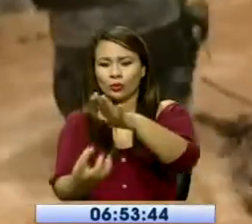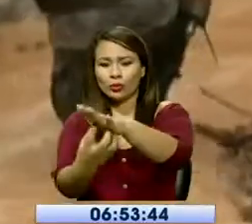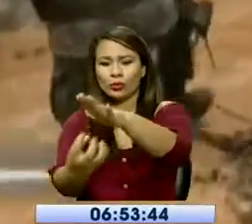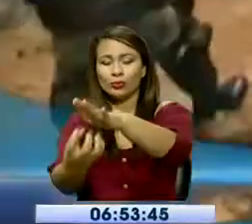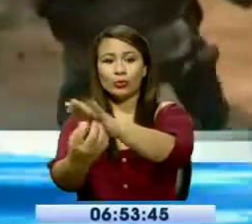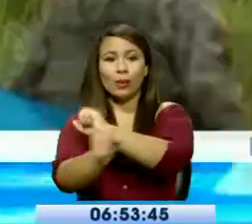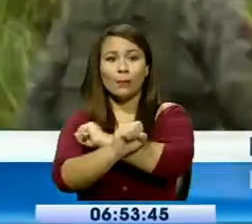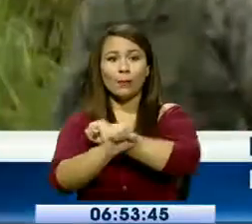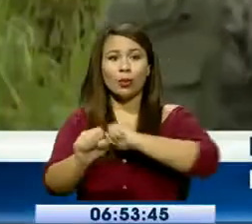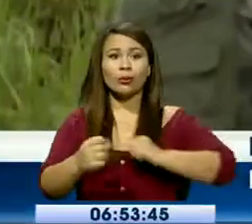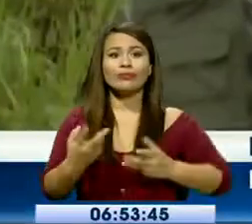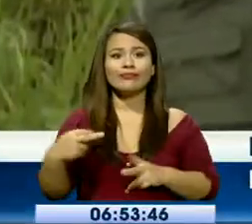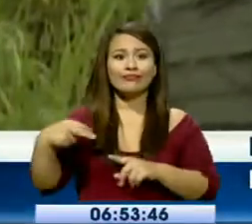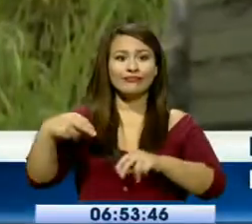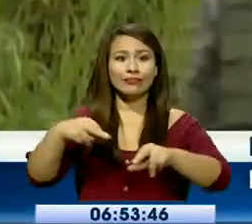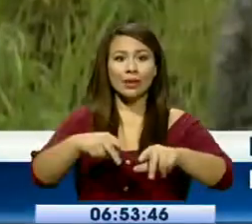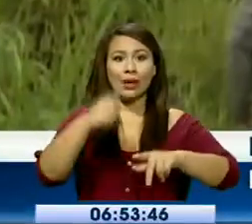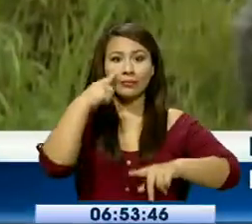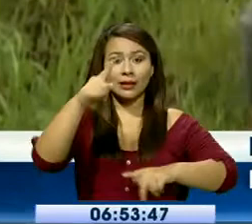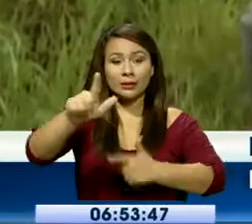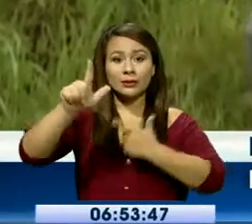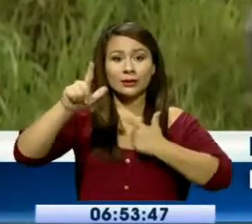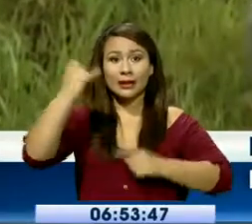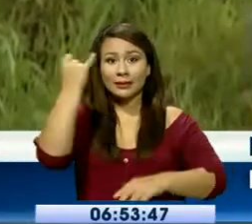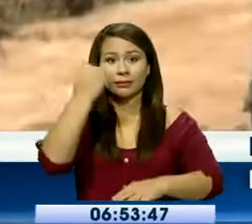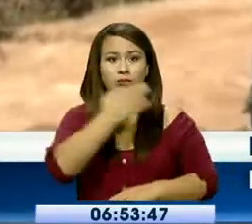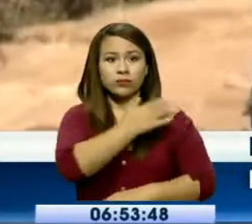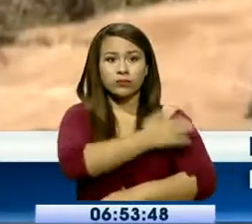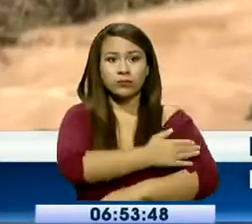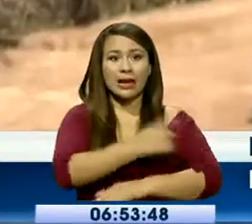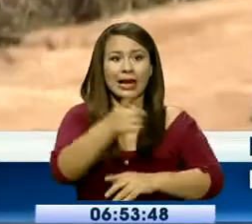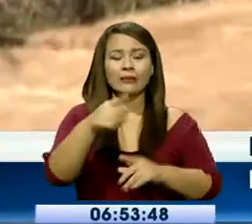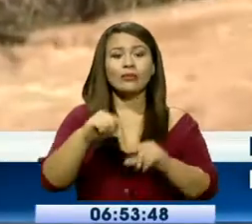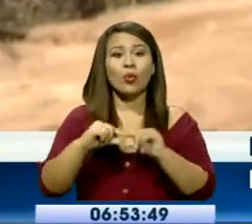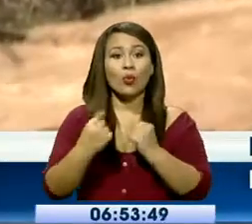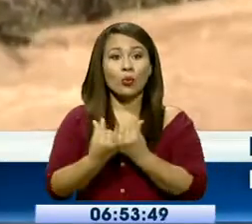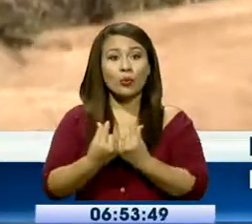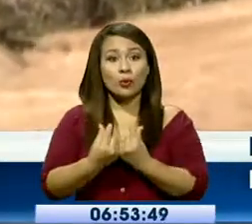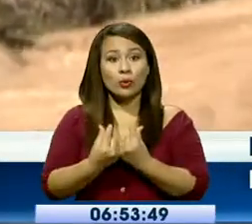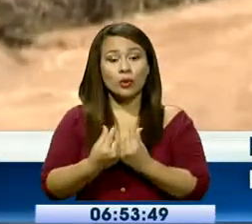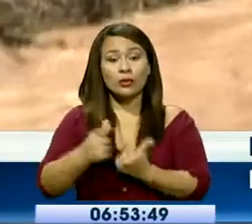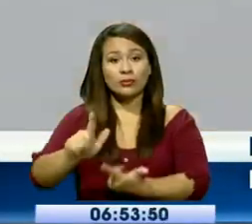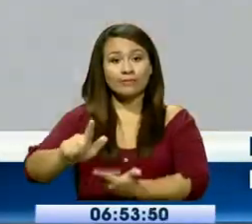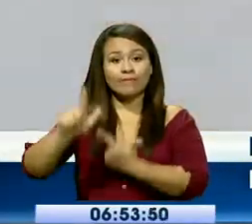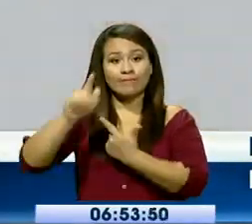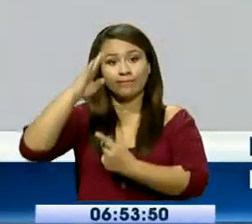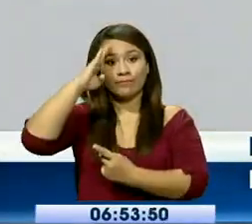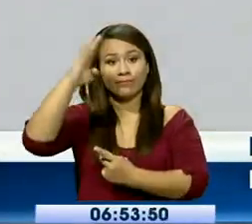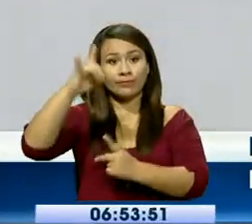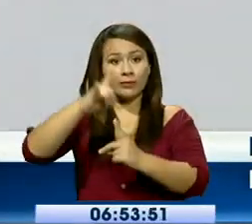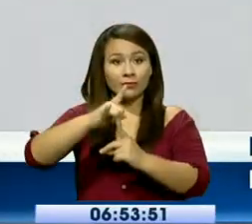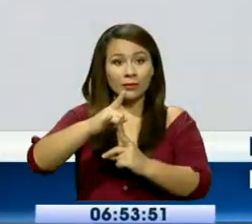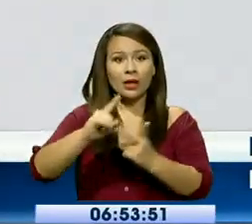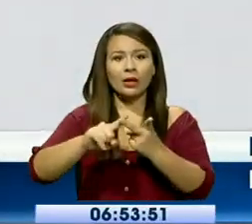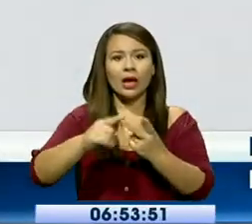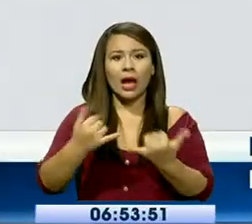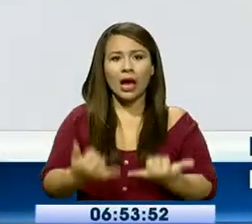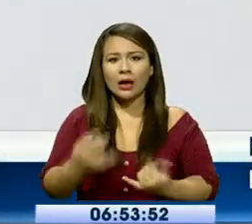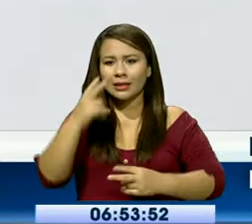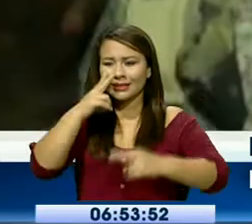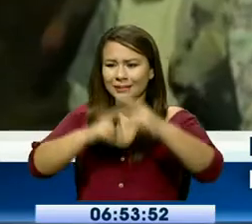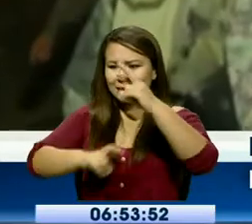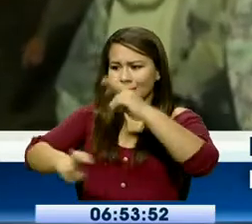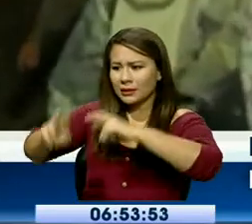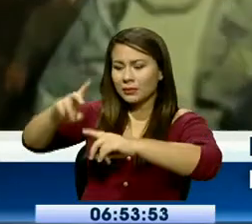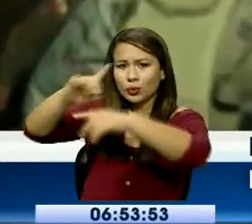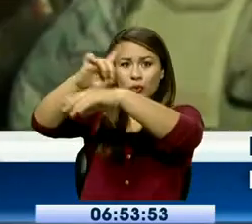el paso de una caravana de militares. A través de un comunicado, el Comando Conjunto de las Fuerzas Armadas señaló que de momento se realizan